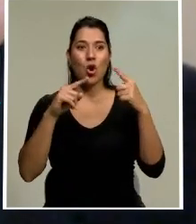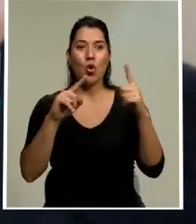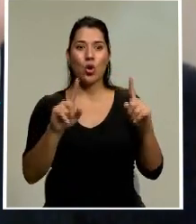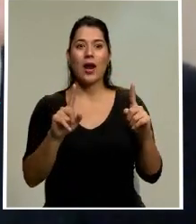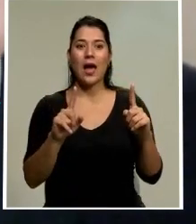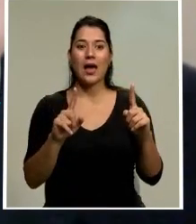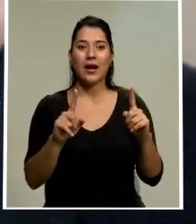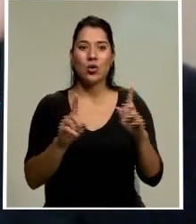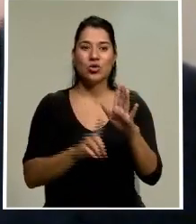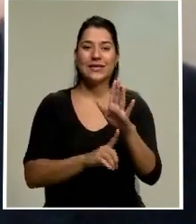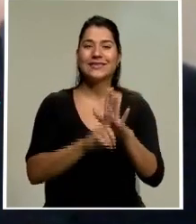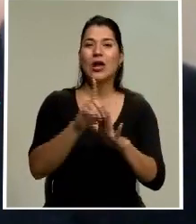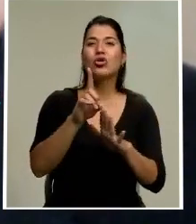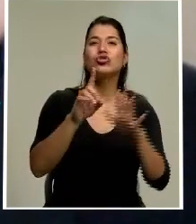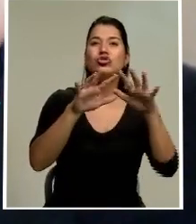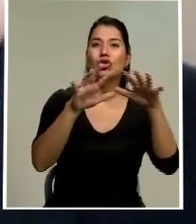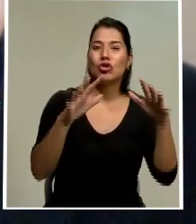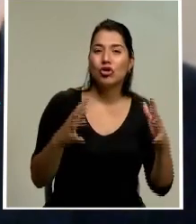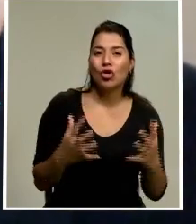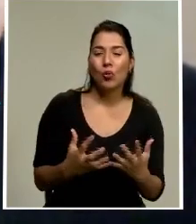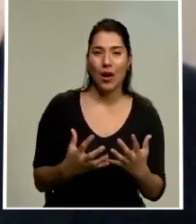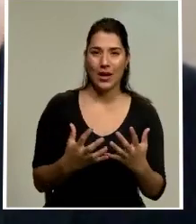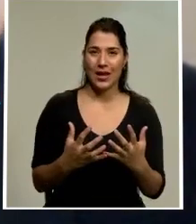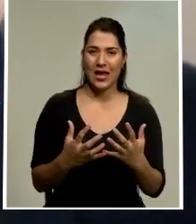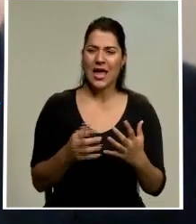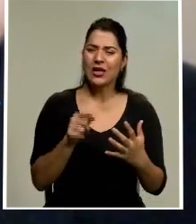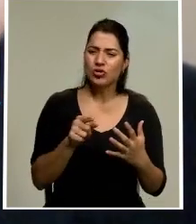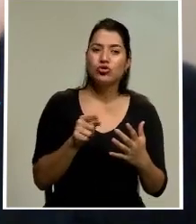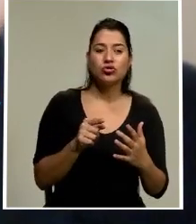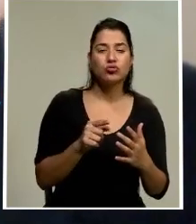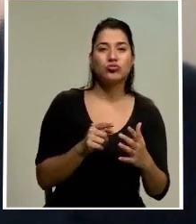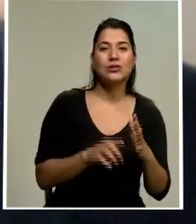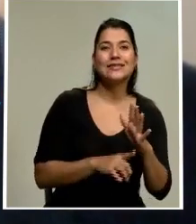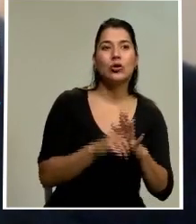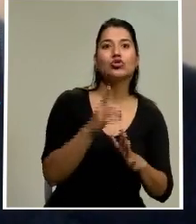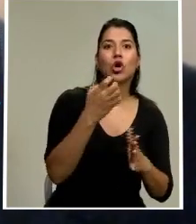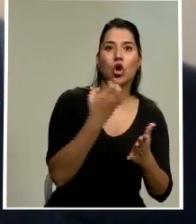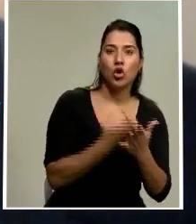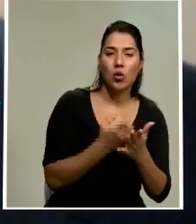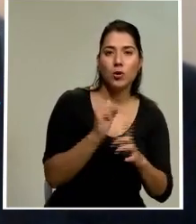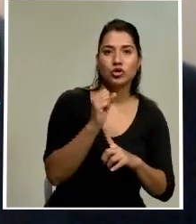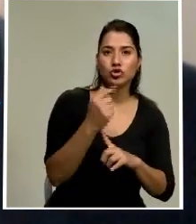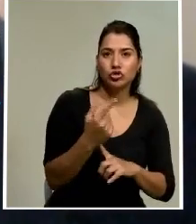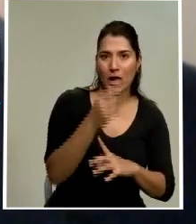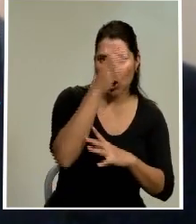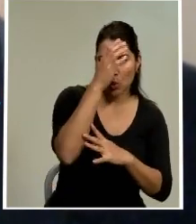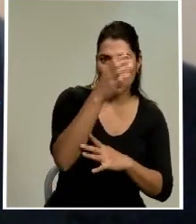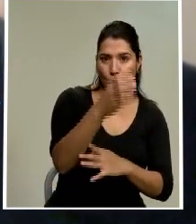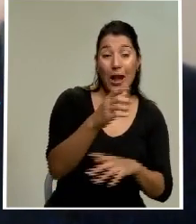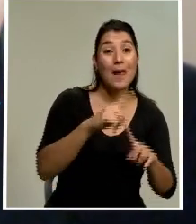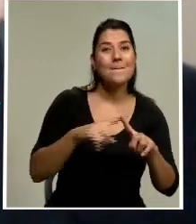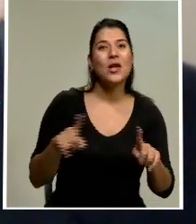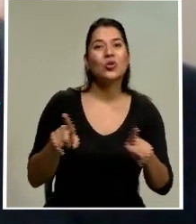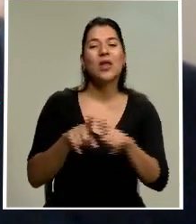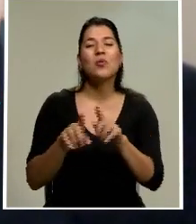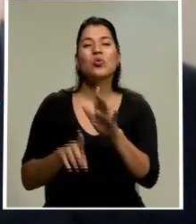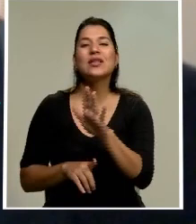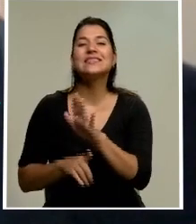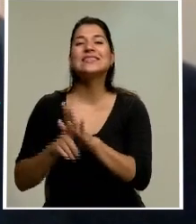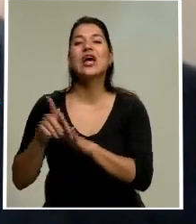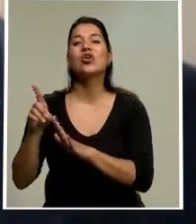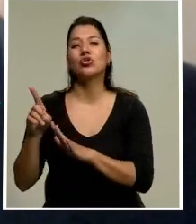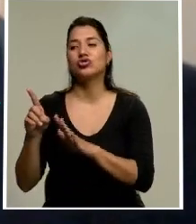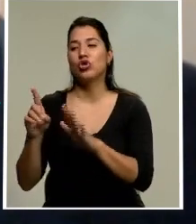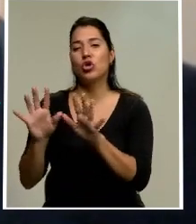carácter económico, de carácter social o cultural, también delictivo. Es decir, hay unas organizaciones